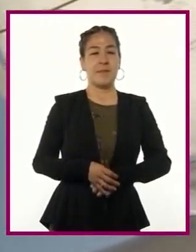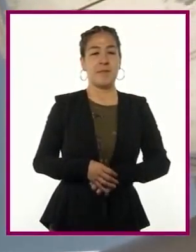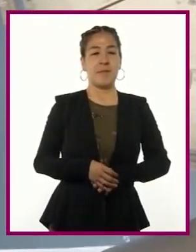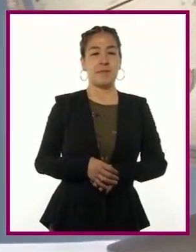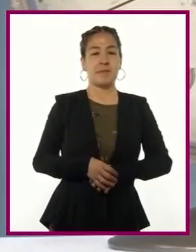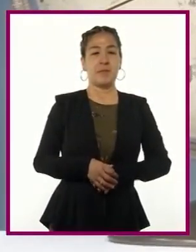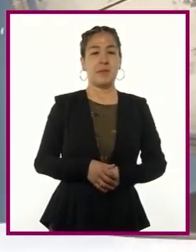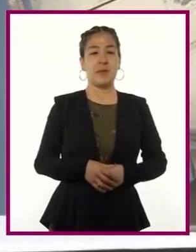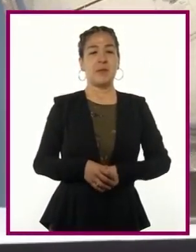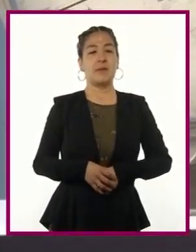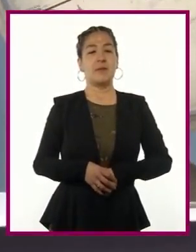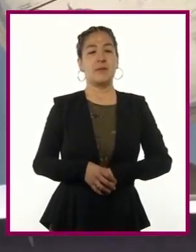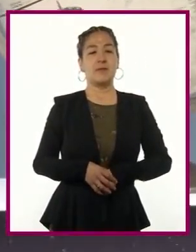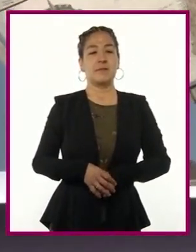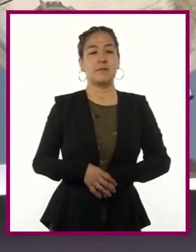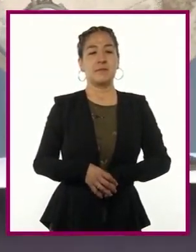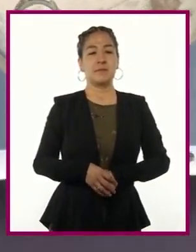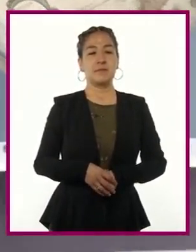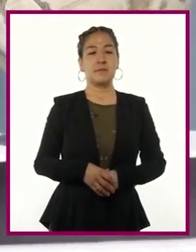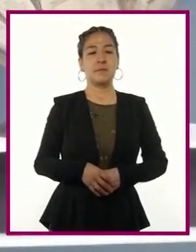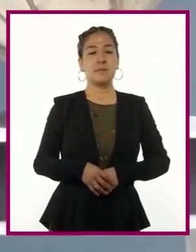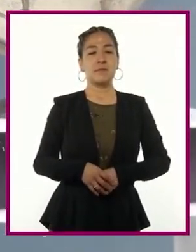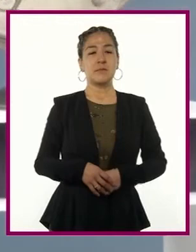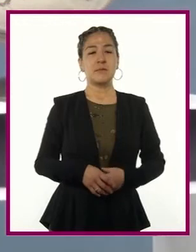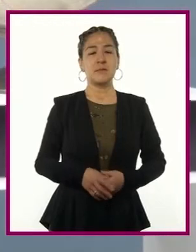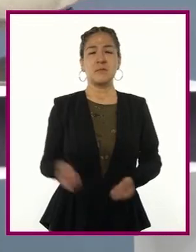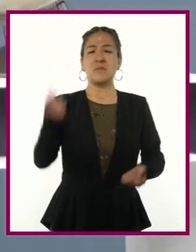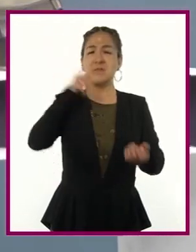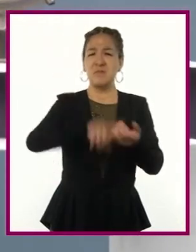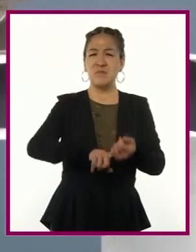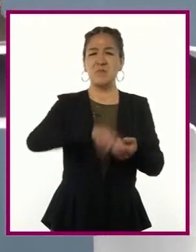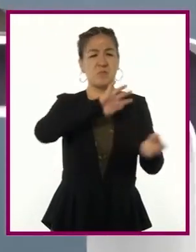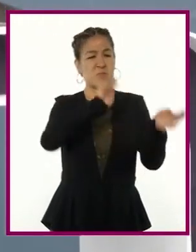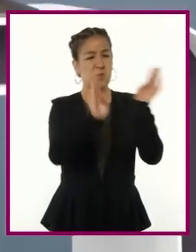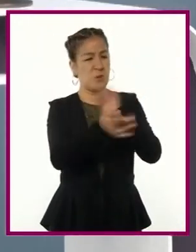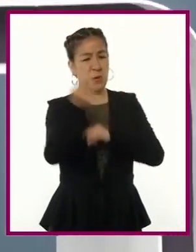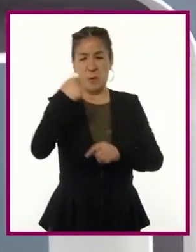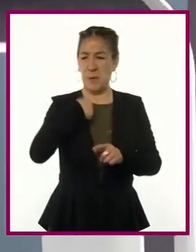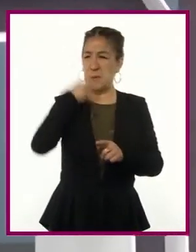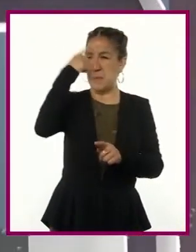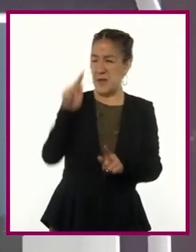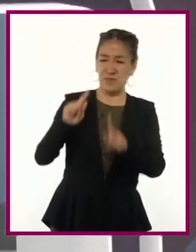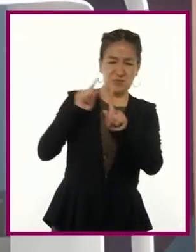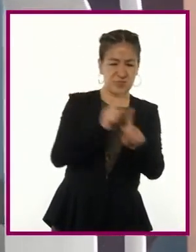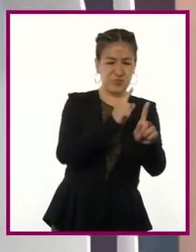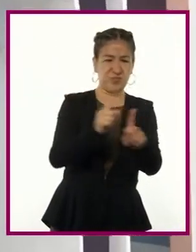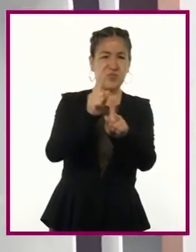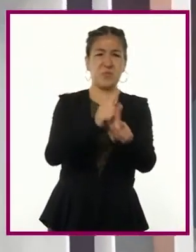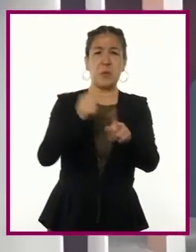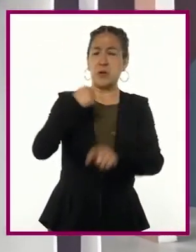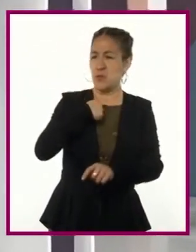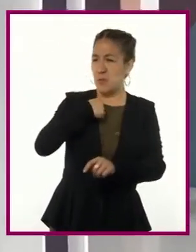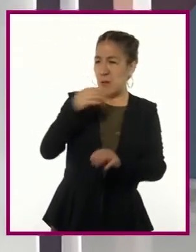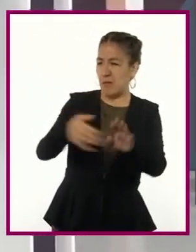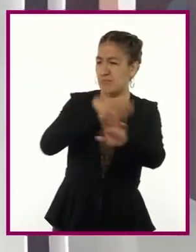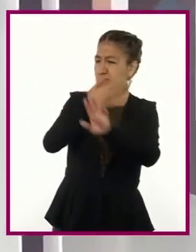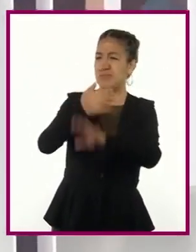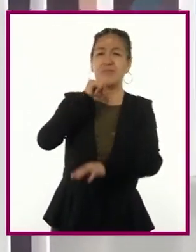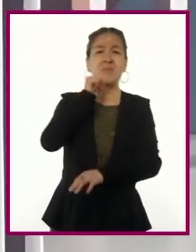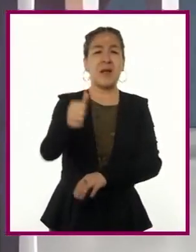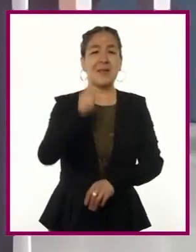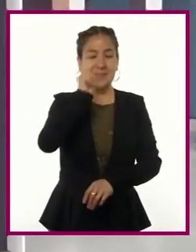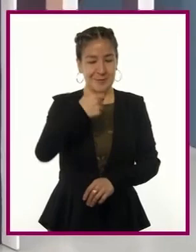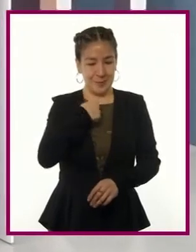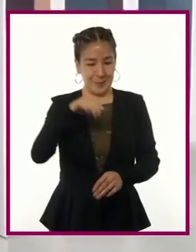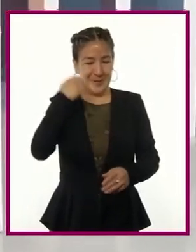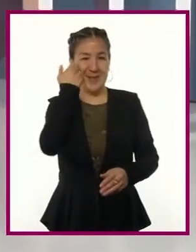En perseguirme, mundo, ¿qué interesas? ¿En qué te ofendo cuando solo intento poner bellezas en mi